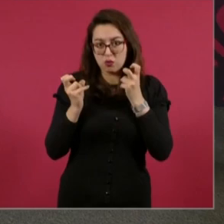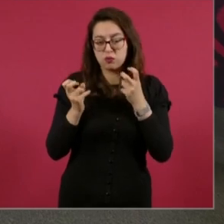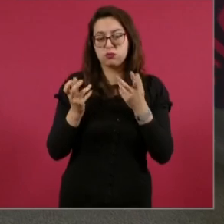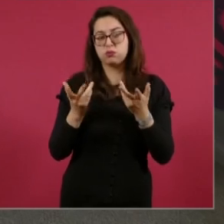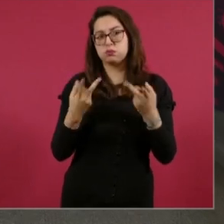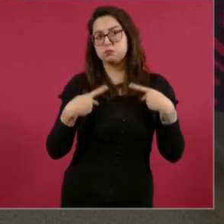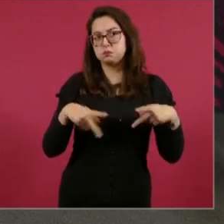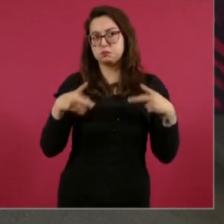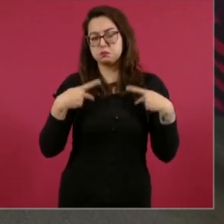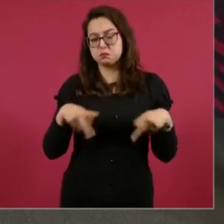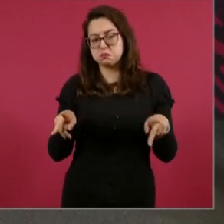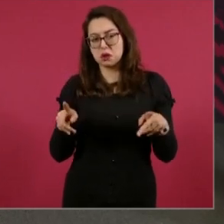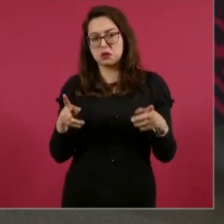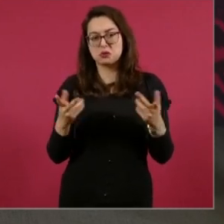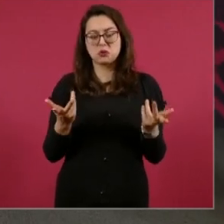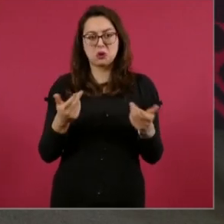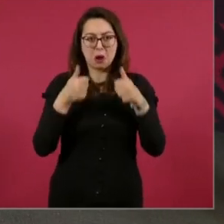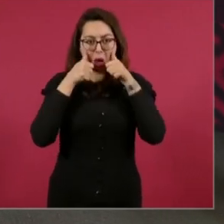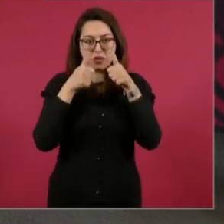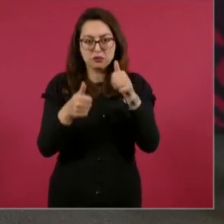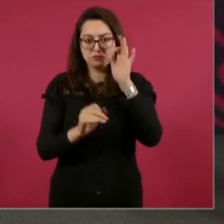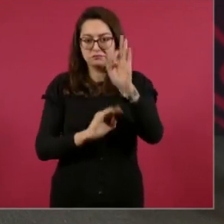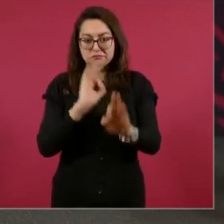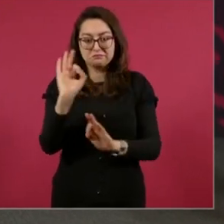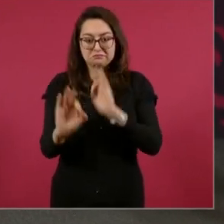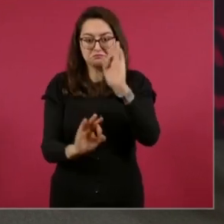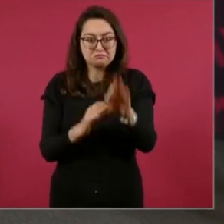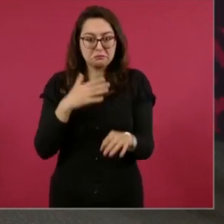La gente es bien atendida.